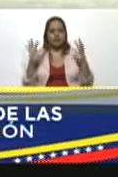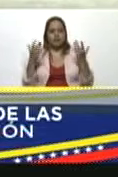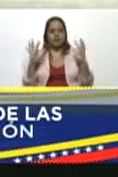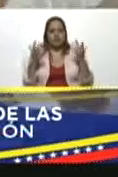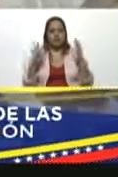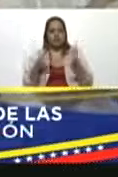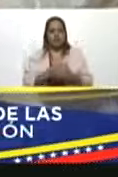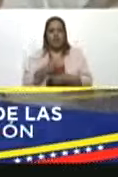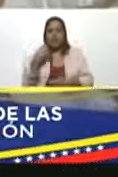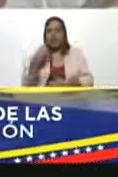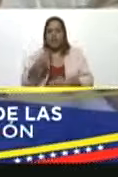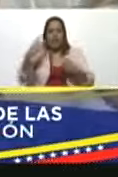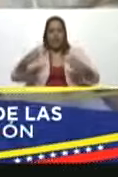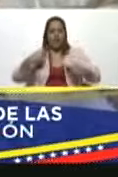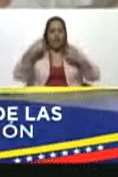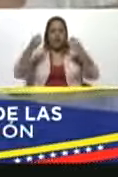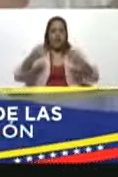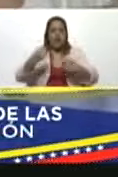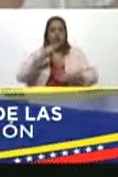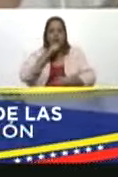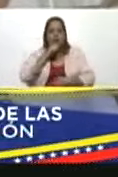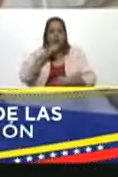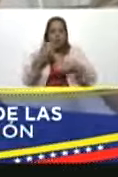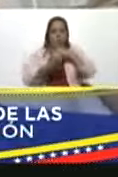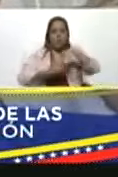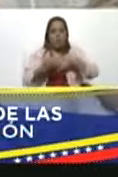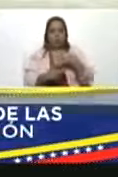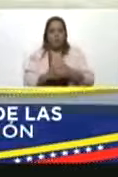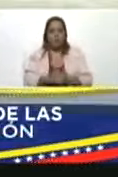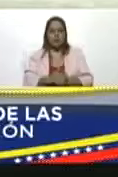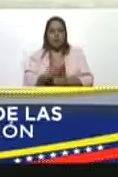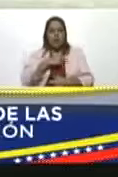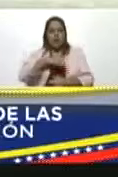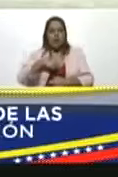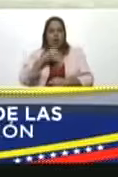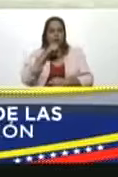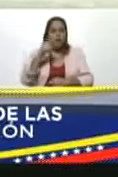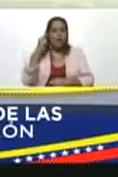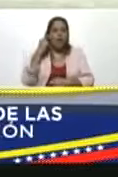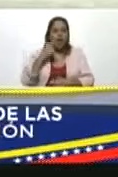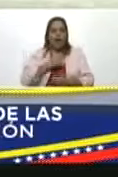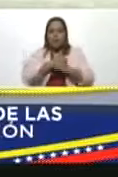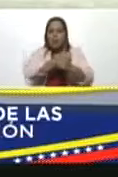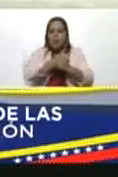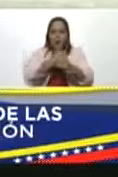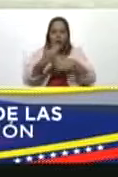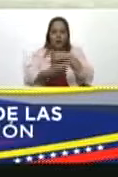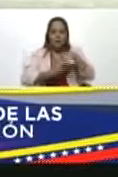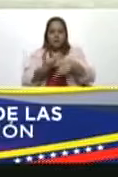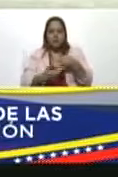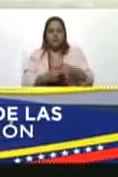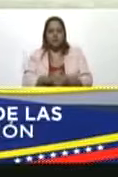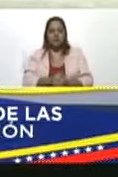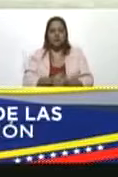Y decir que vivan nuestros abuelos rebeldes y nuestras abuelas amorosas y rebeldes.